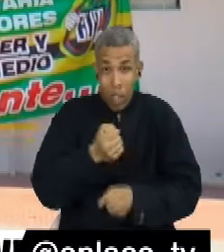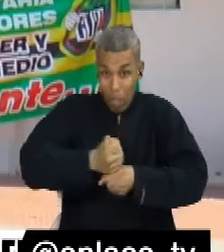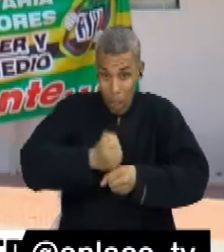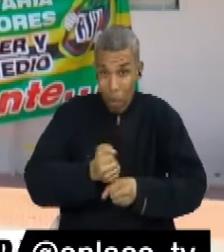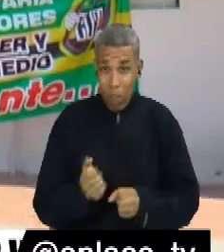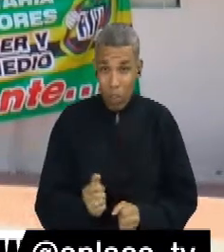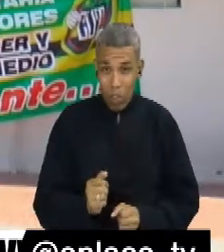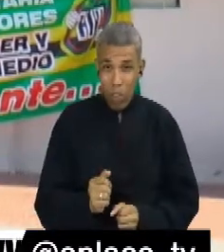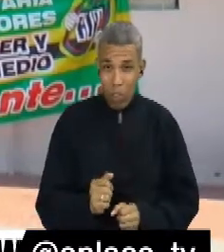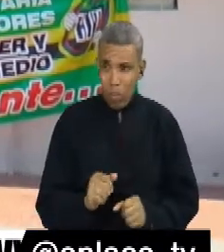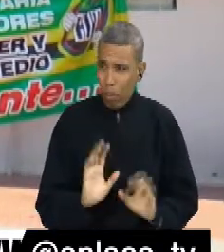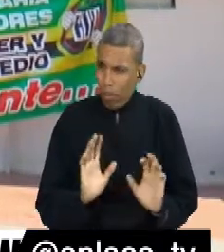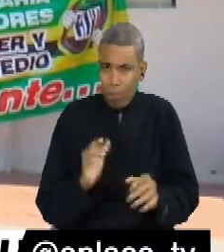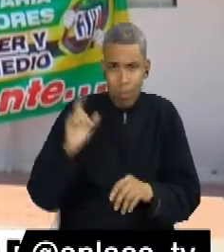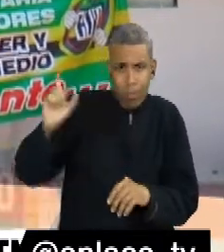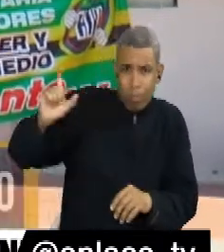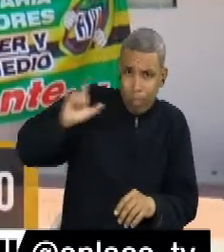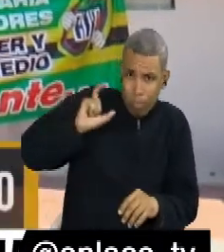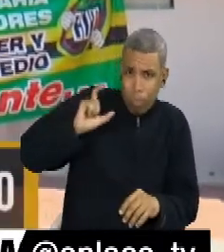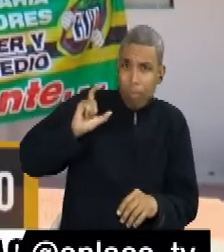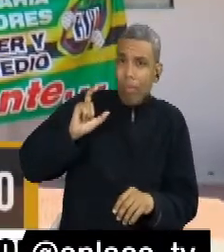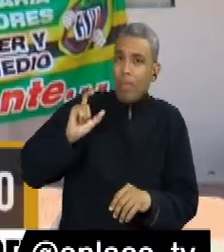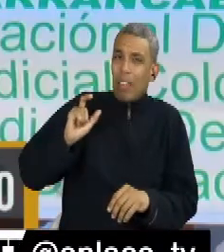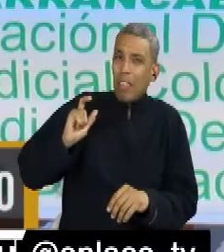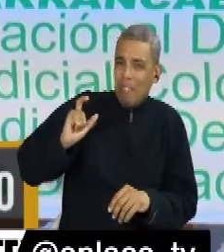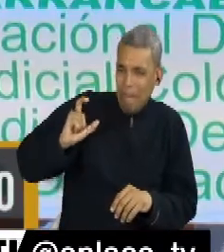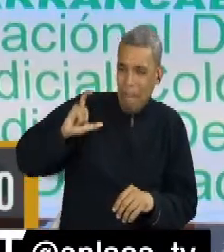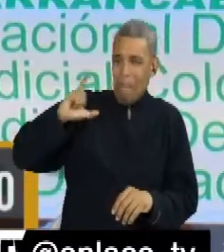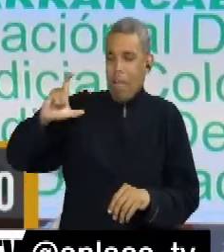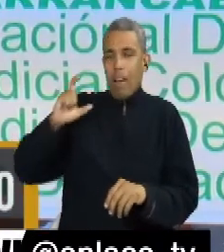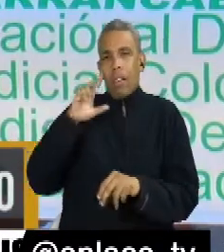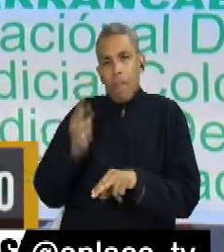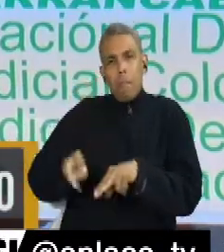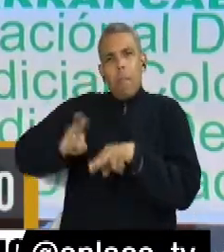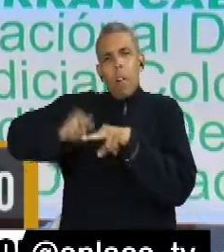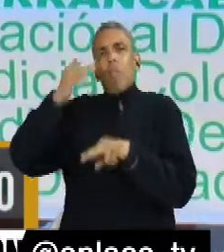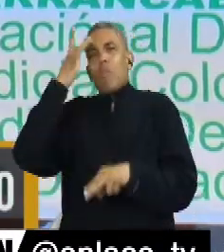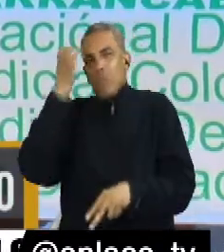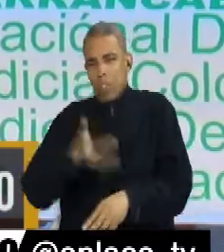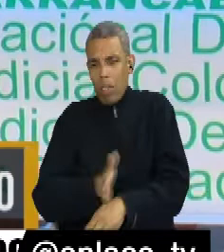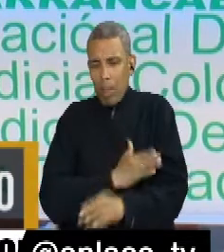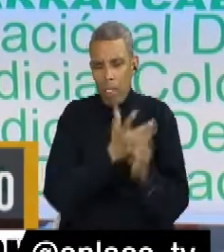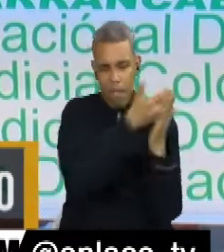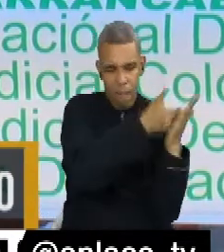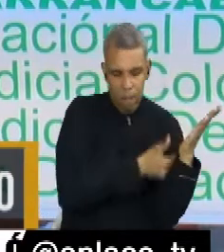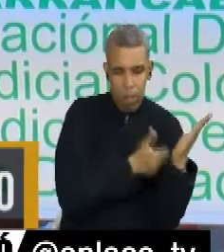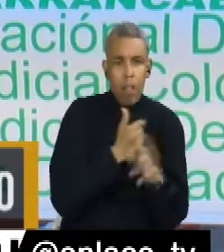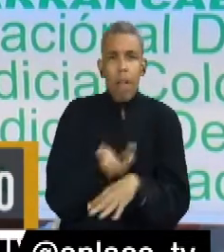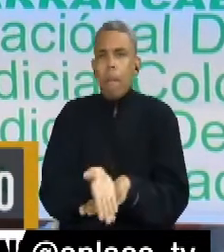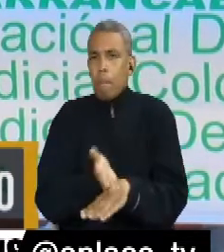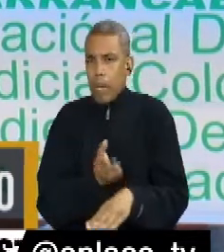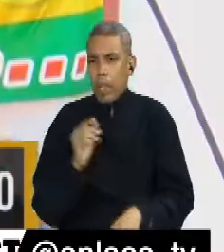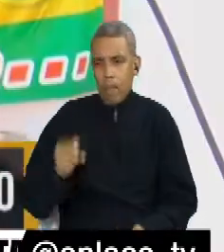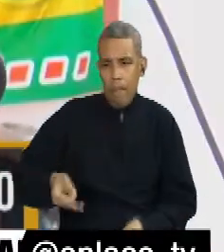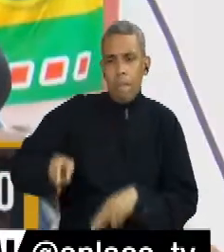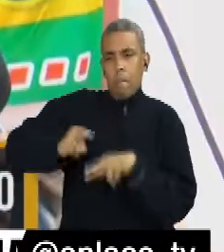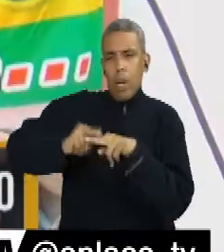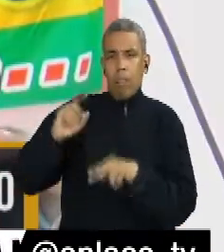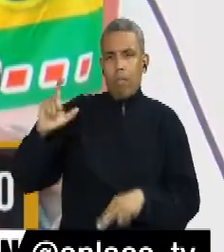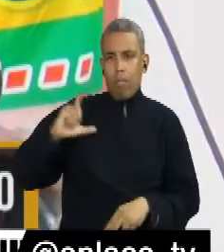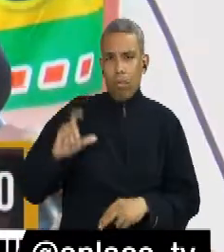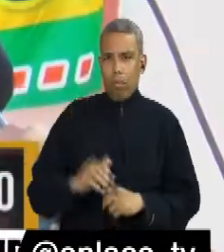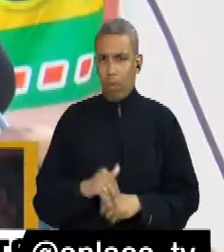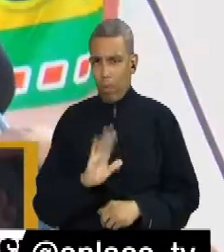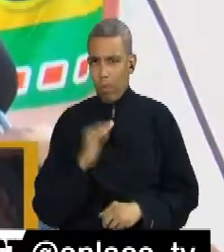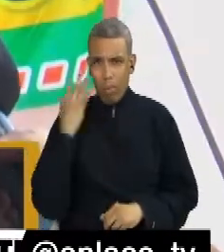Trabajo. Los afectados piden al Gobierno Nacional cumplimiento a su pliego de peticiones en los que está su ajuste al salario. A nivel nacional llevamos 21 días